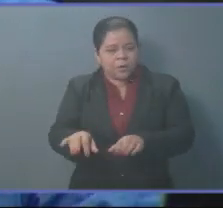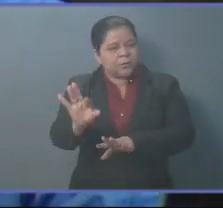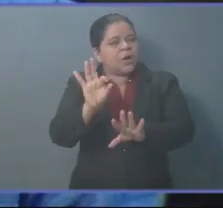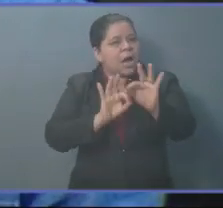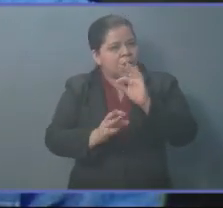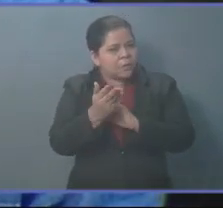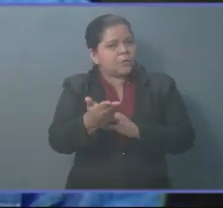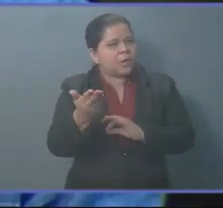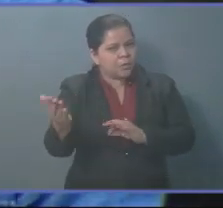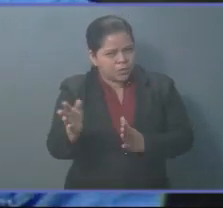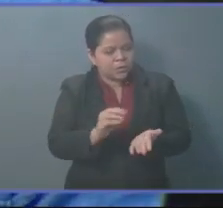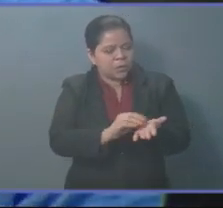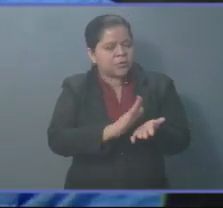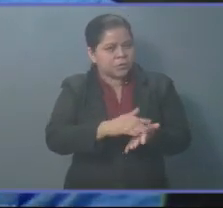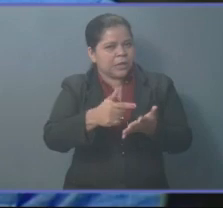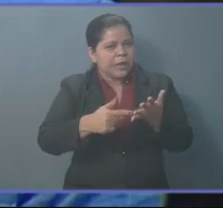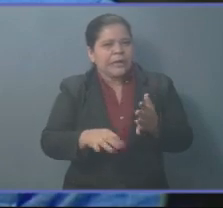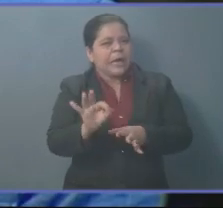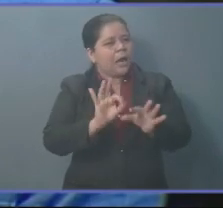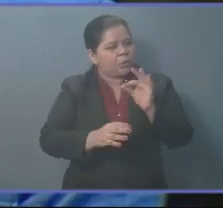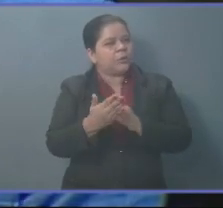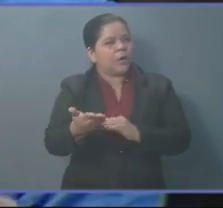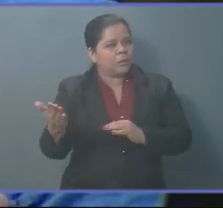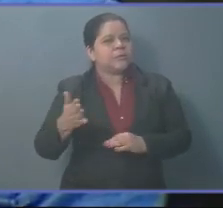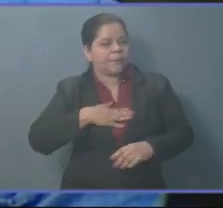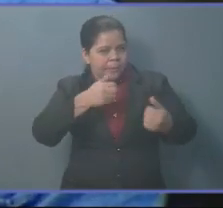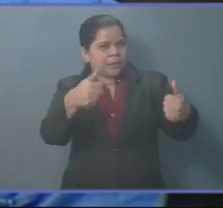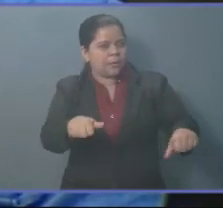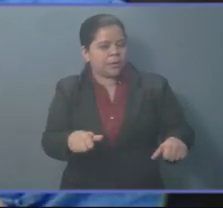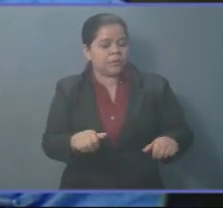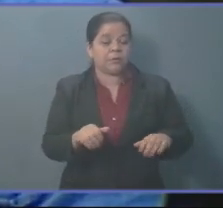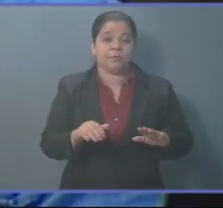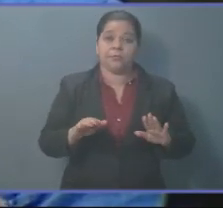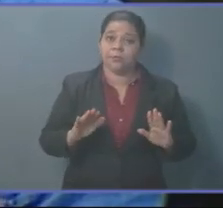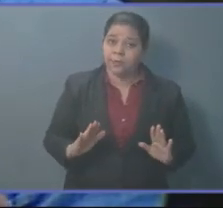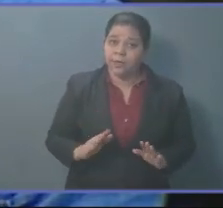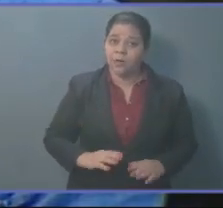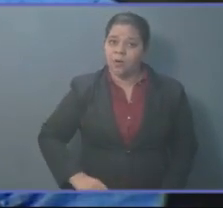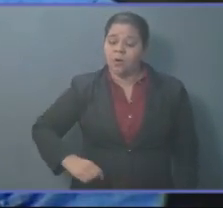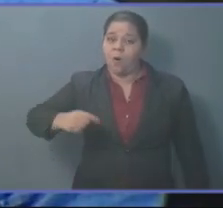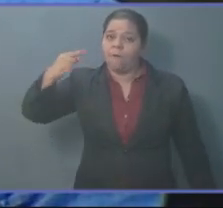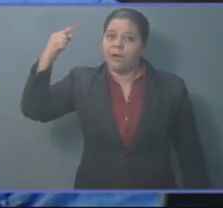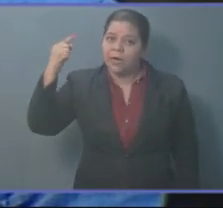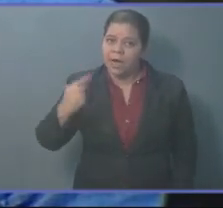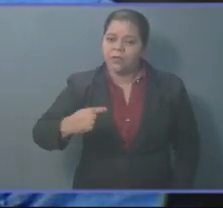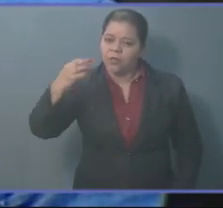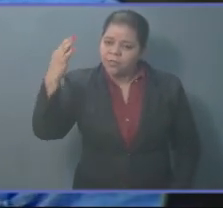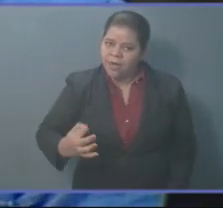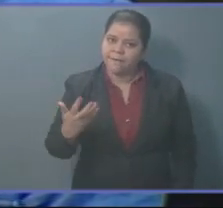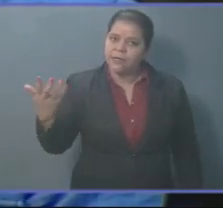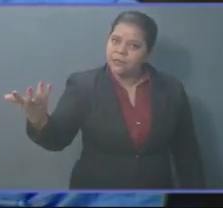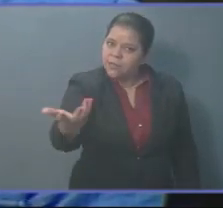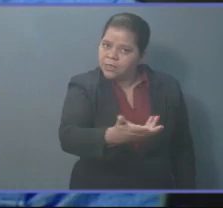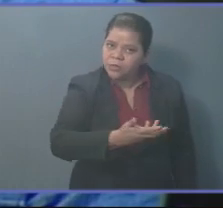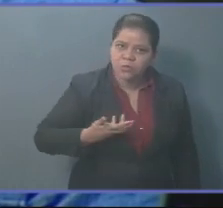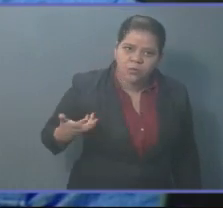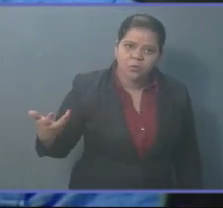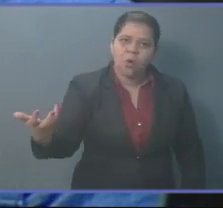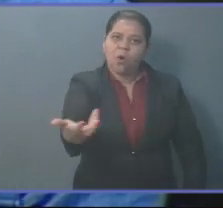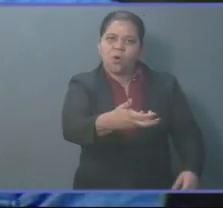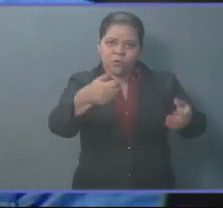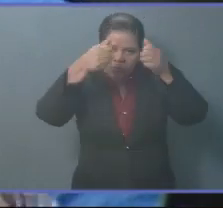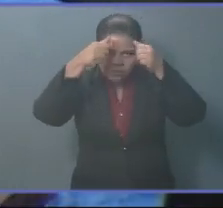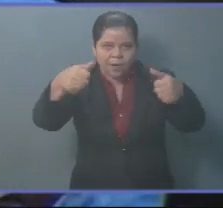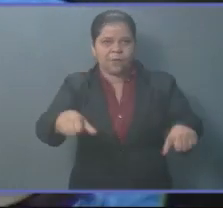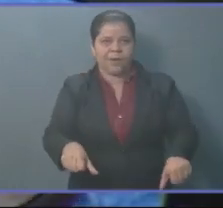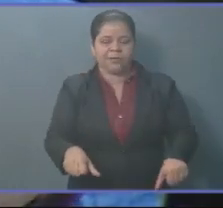elementos incorporados en esta ley. Esta debía obligatoriamente ser por consenso.